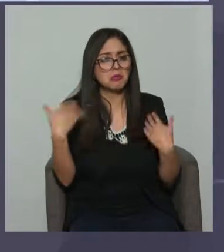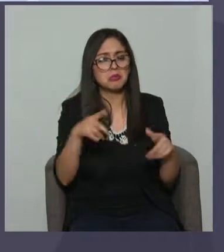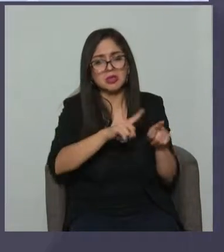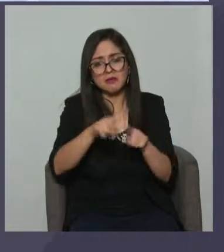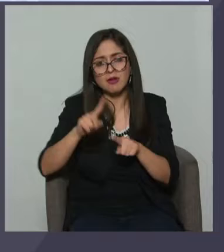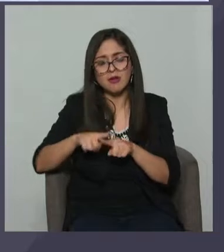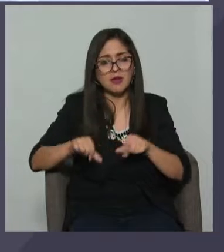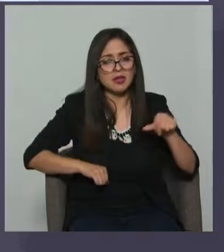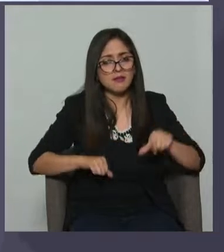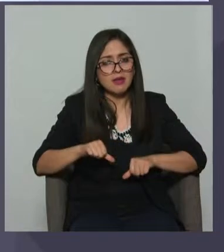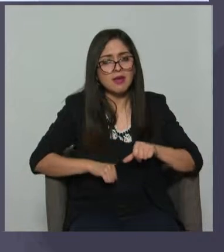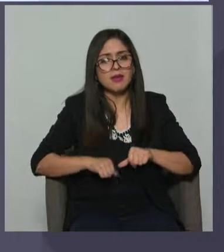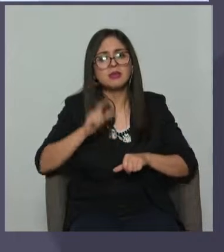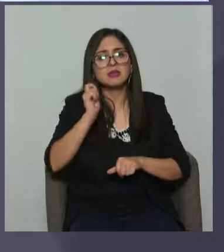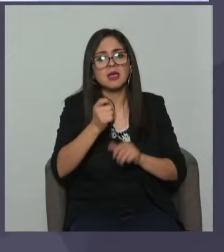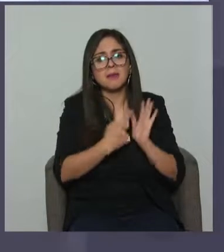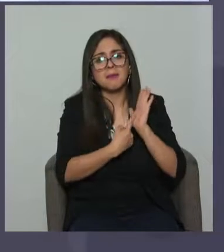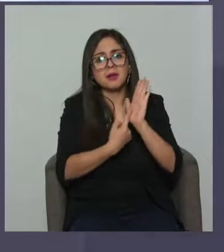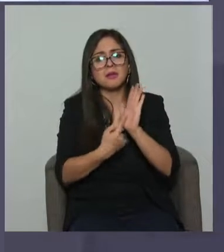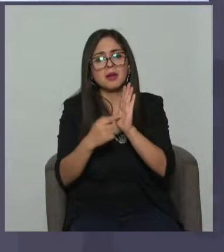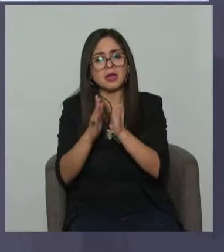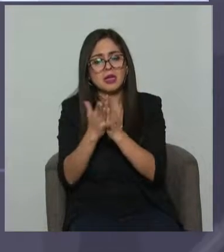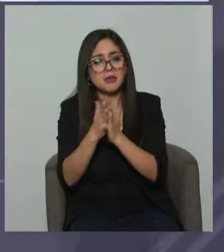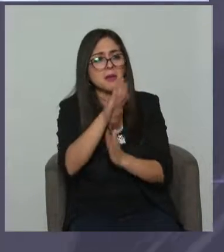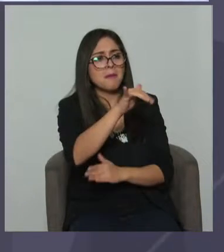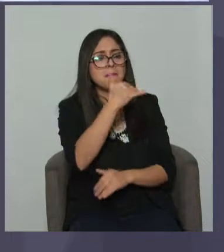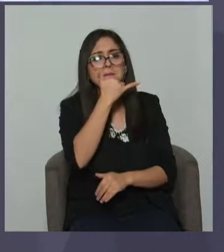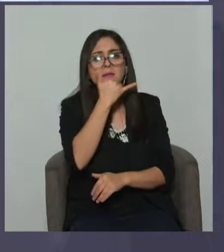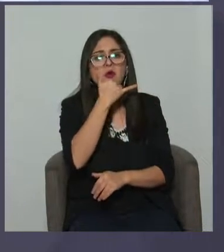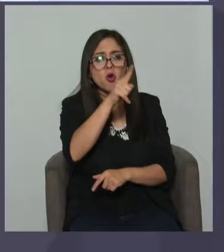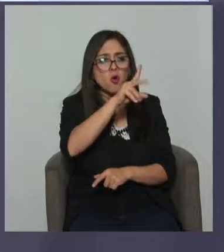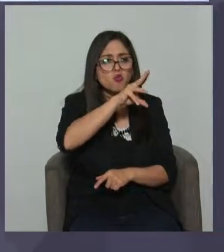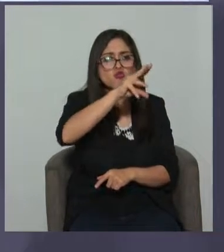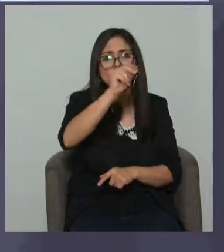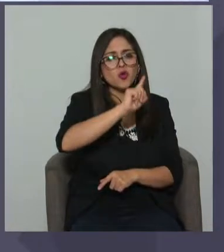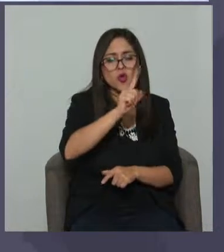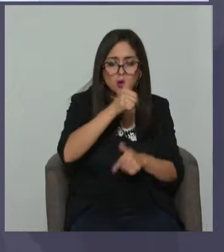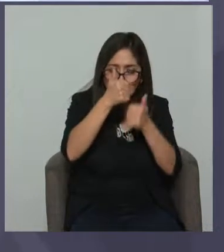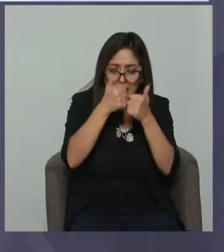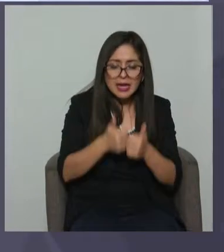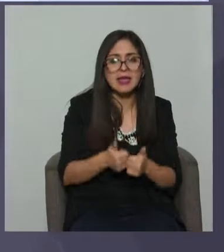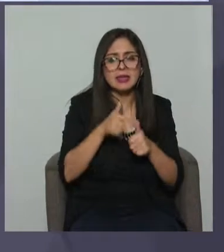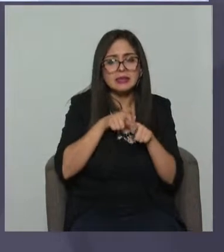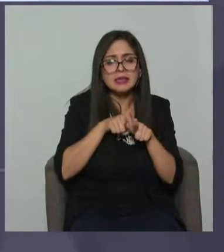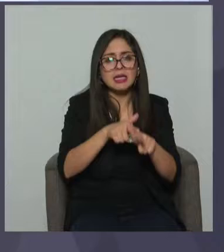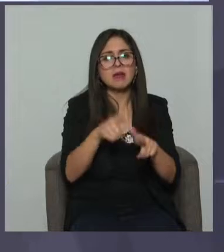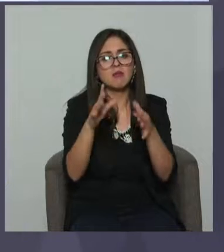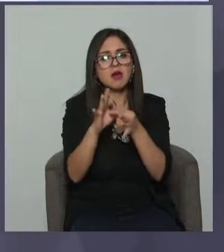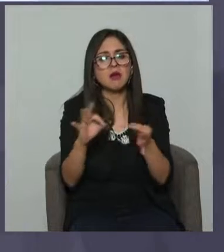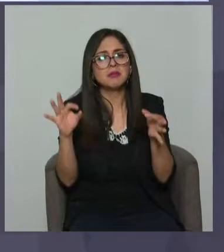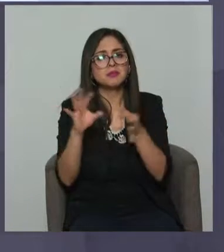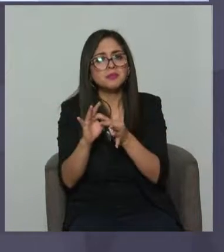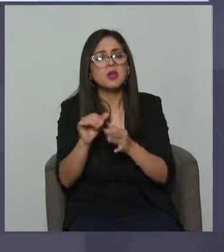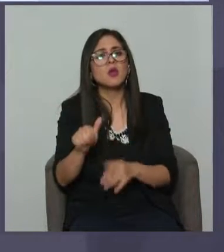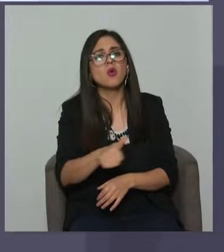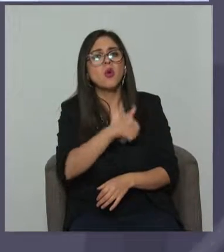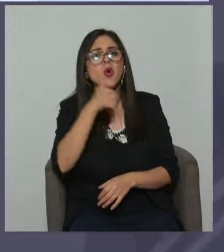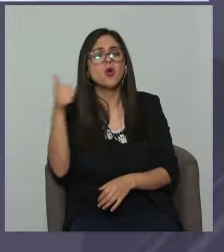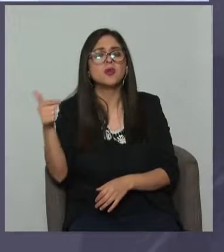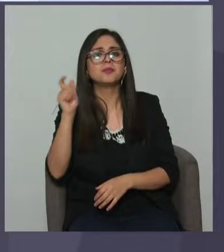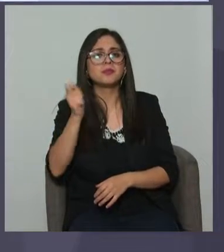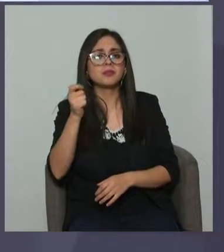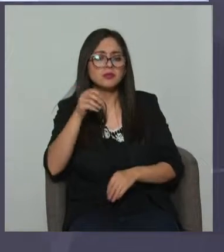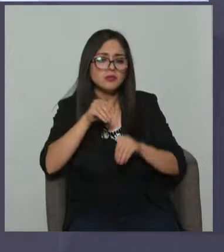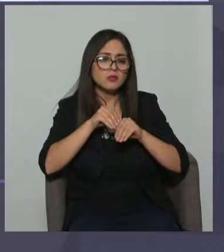también presentaciones del libro. No te vayas, quédate conmigo para que nos sigas contigo, contando. Mariana, por supuesto. ¿Sí? Porque también va a haber otros eventos en